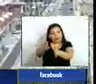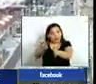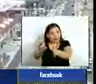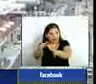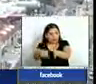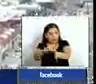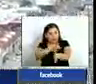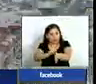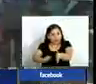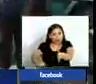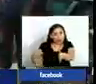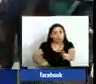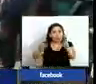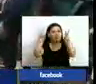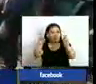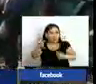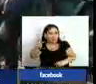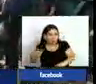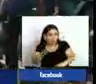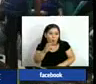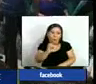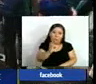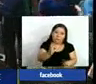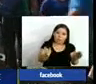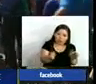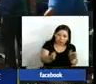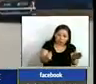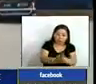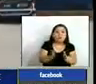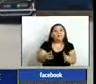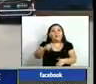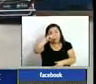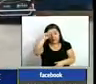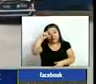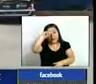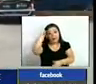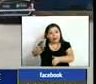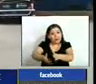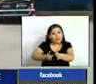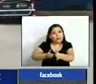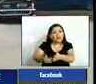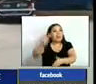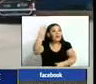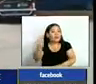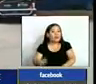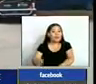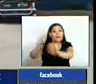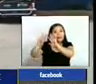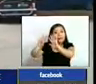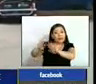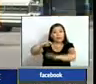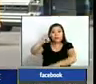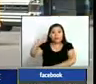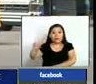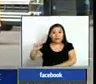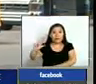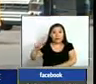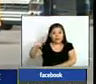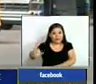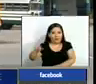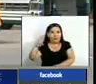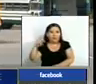Salvador, el sistema del transporte público de pasajeros iniciará su funcionamiento a partir del 7 de julio del